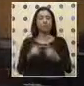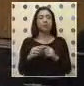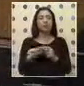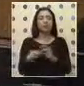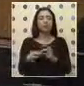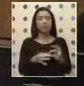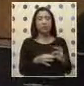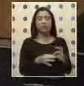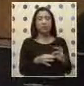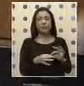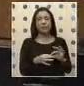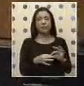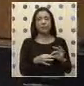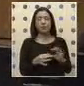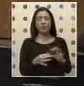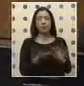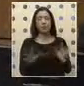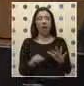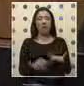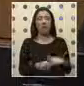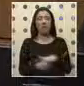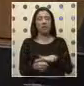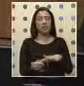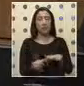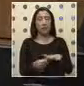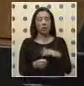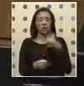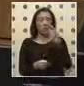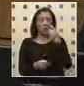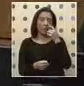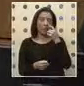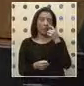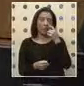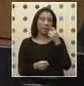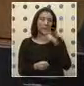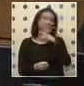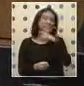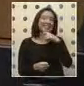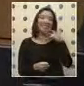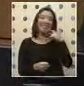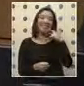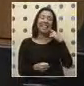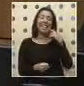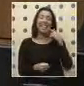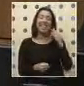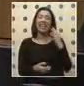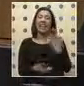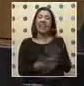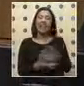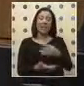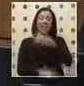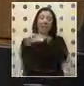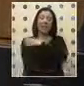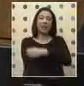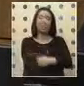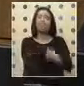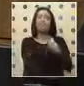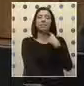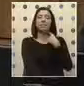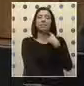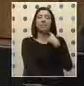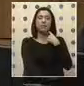de la grave situación de sequía que se vive en aquellas regiones afectadas